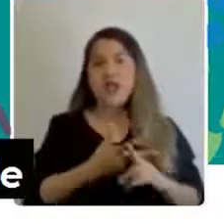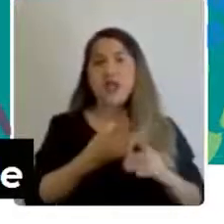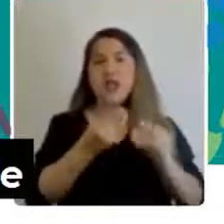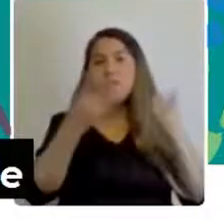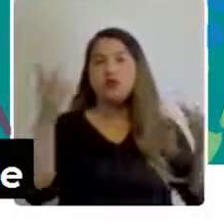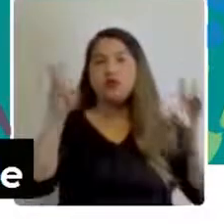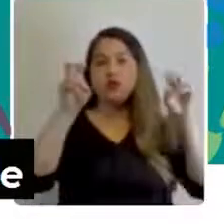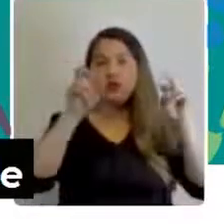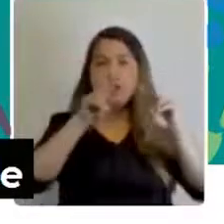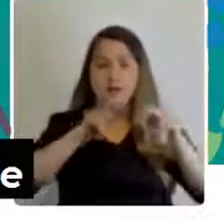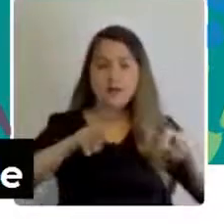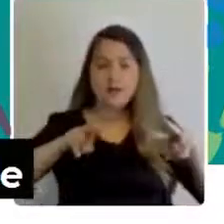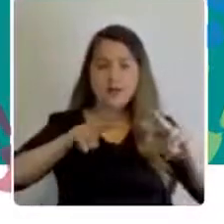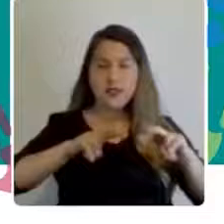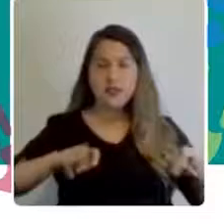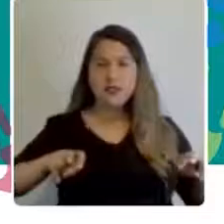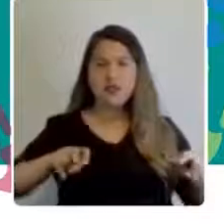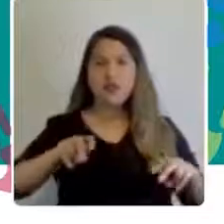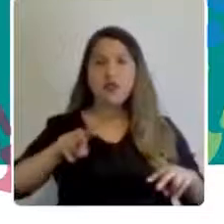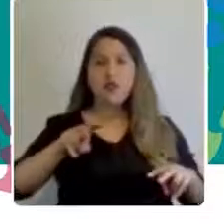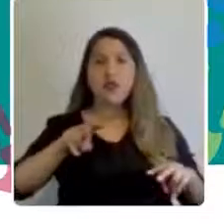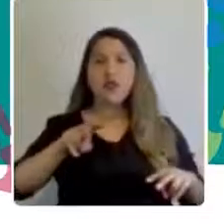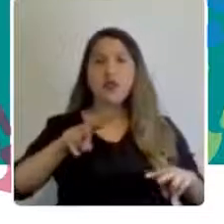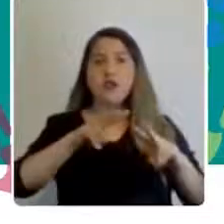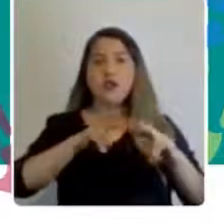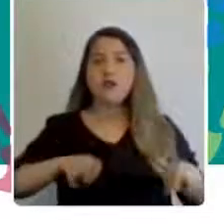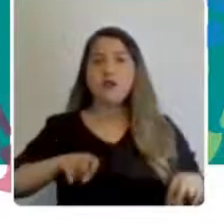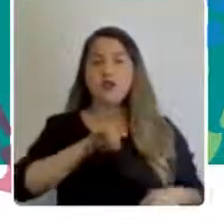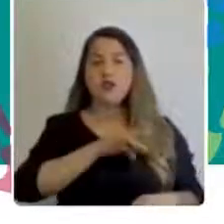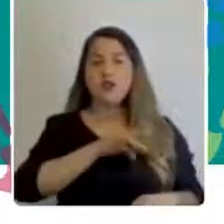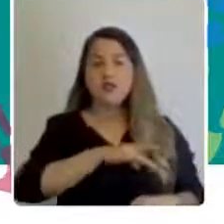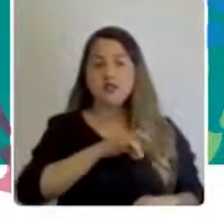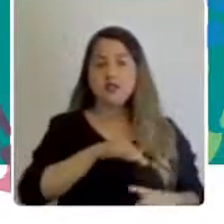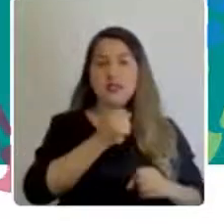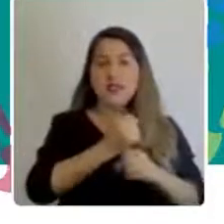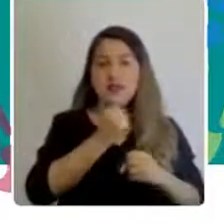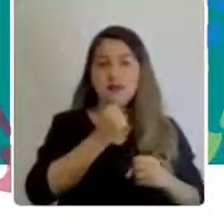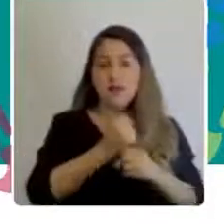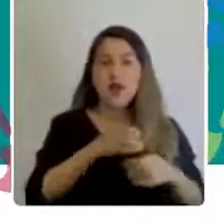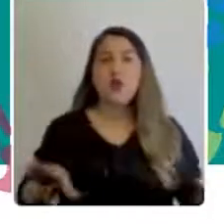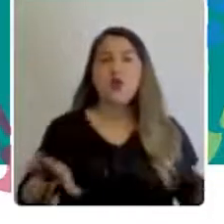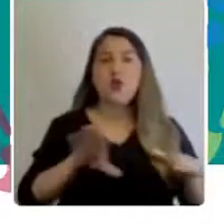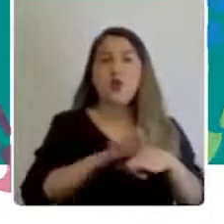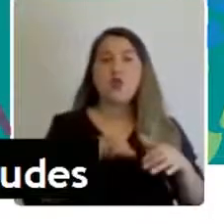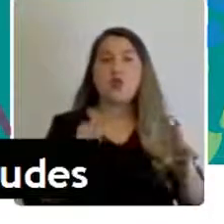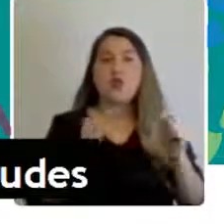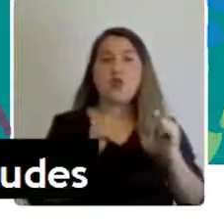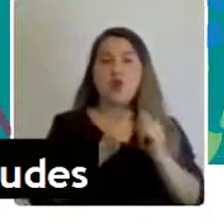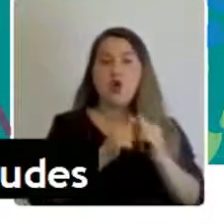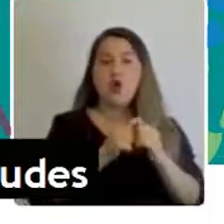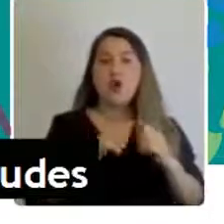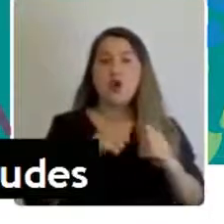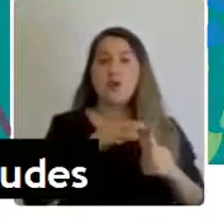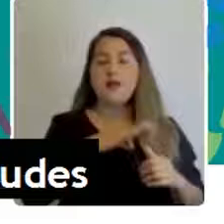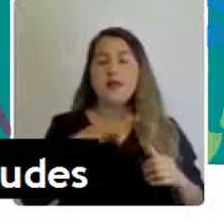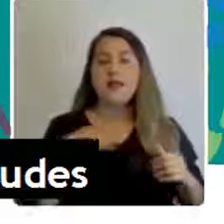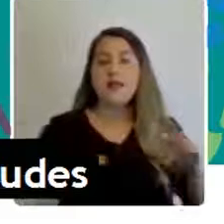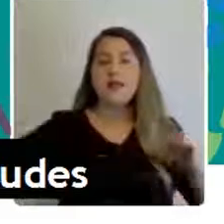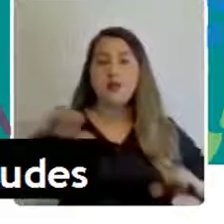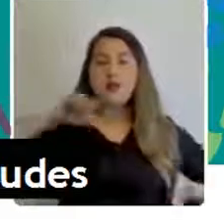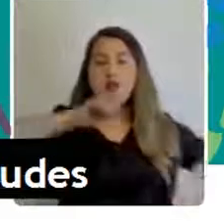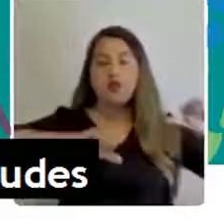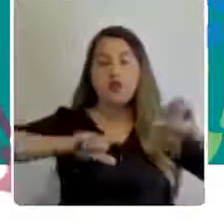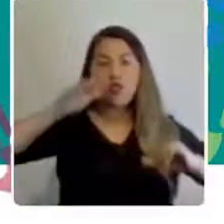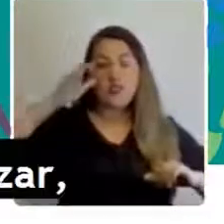investigación científica en Chile y la necesidad de trabajar junto con el Ministerio de Ciencias. Recogemos esas observaciones